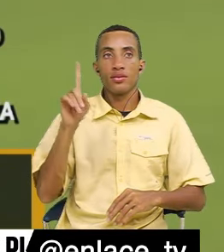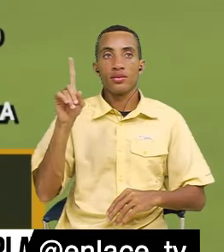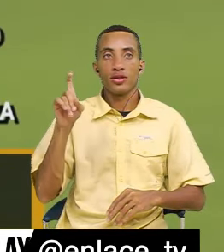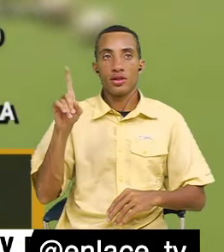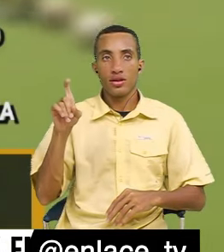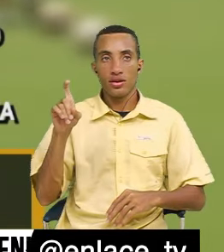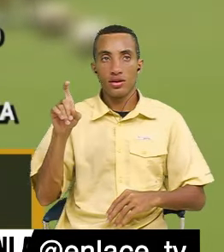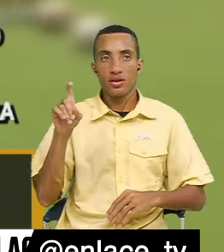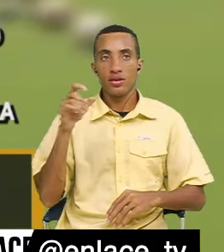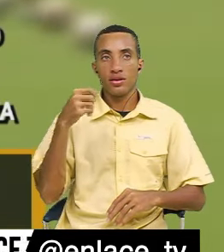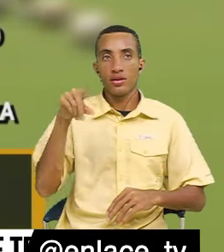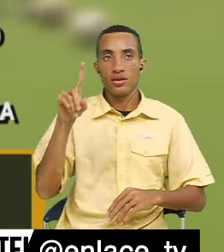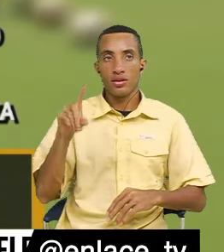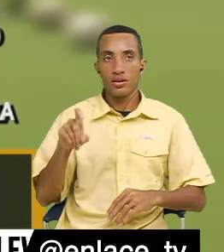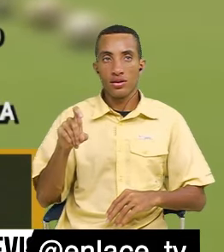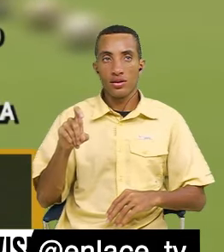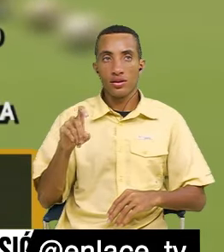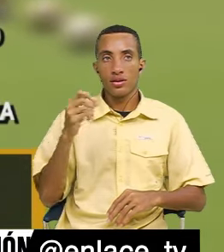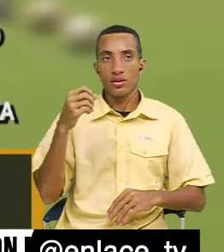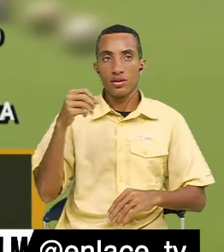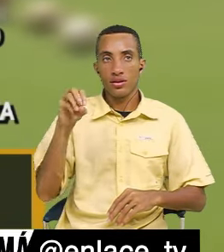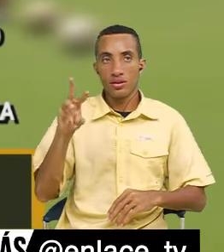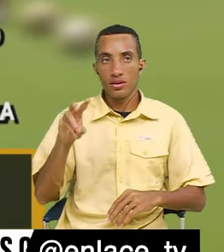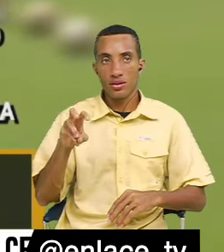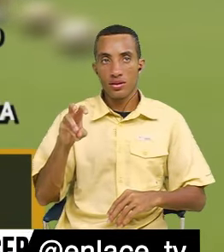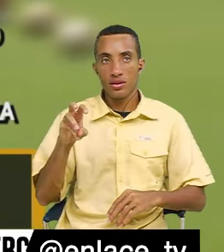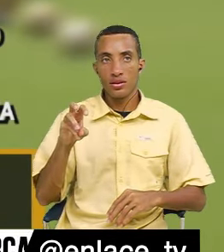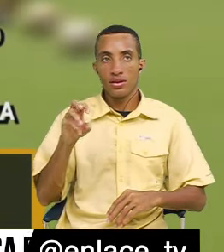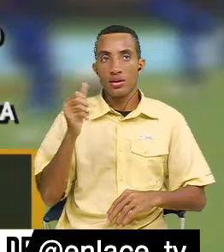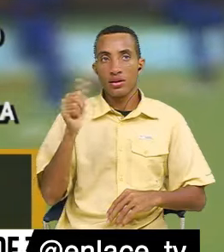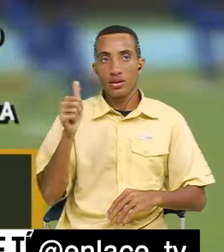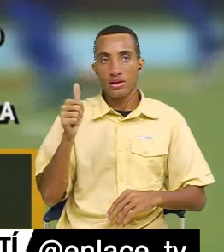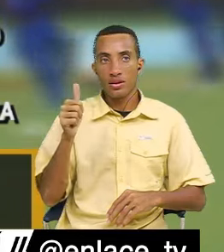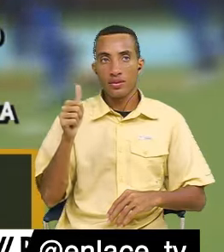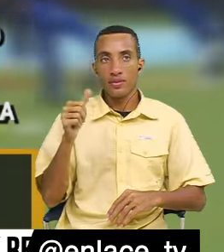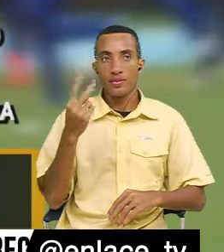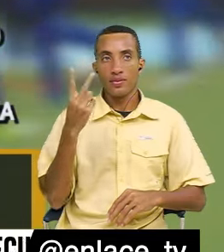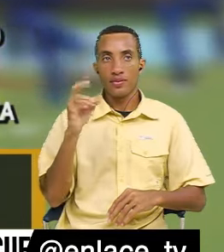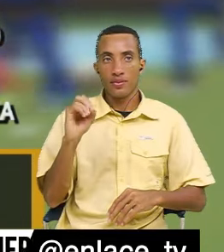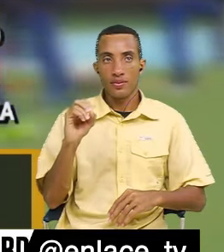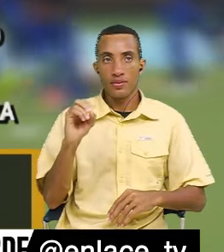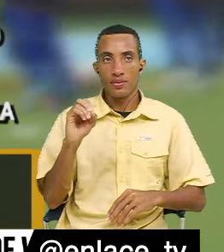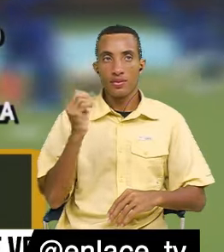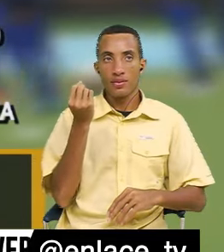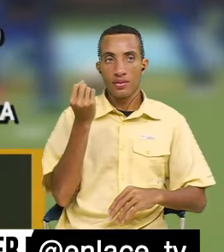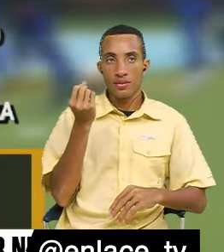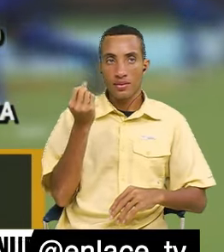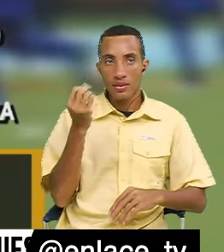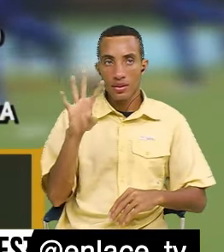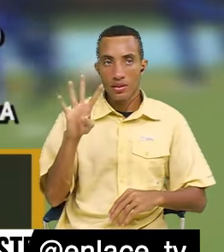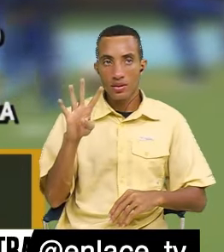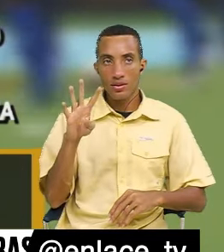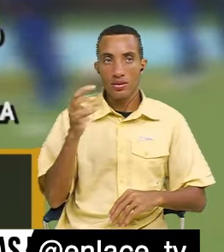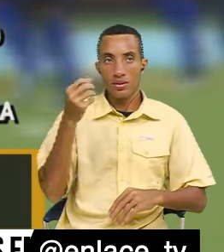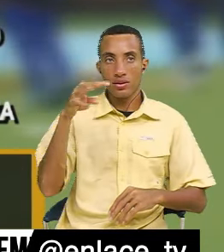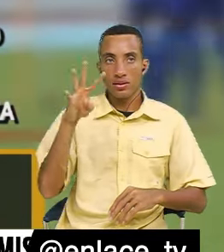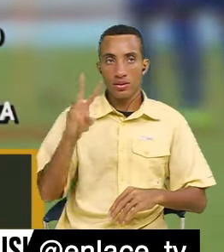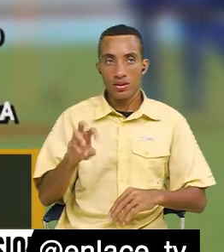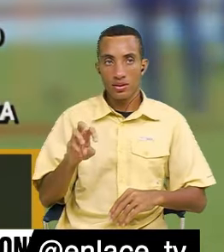Hurtado, Víctor Castillo, Roger Torres, Nelson Barahona, Alex Castro, Ronaldo Ariza, Estefano